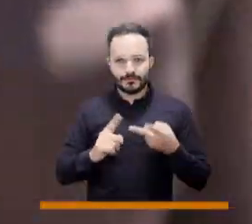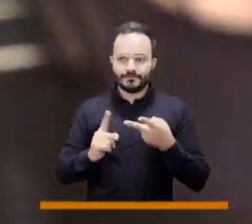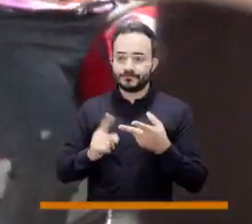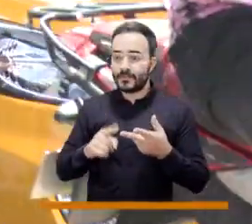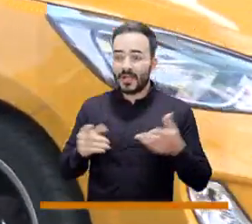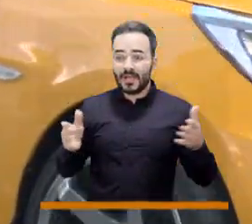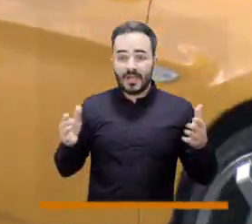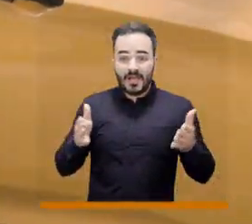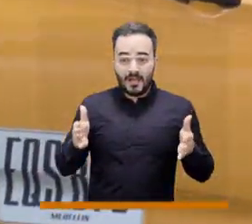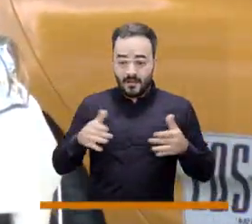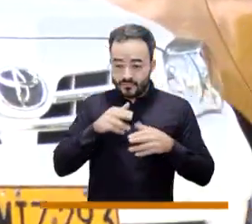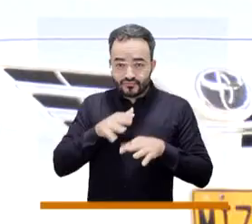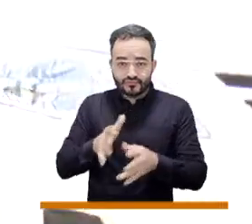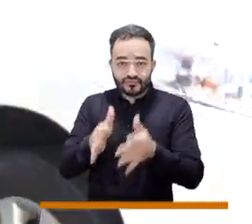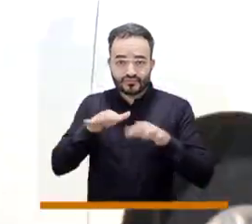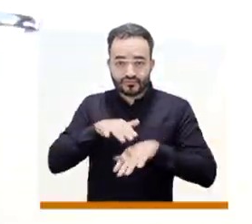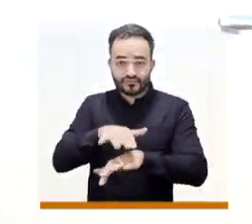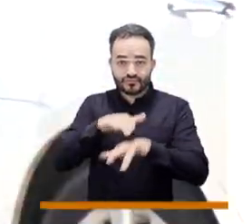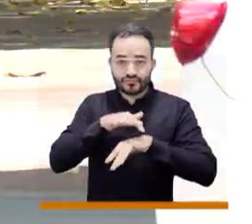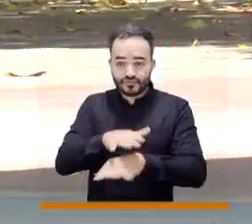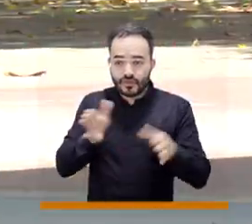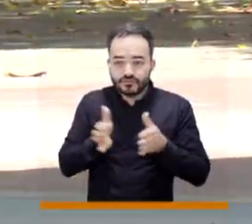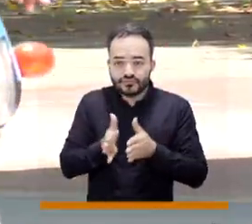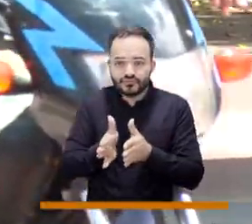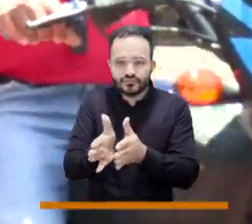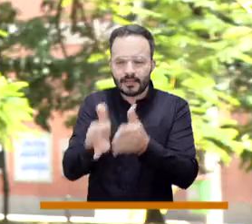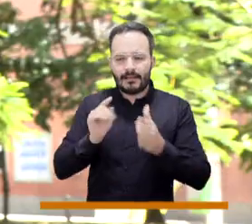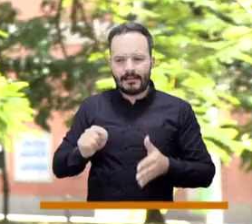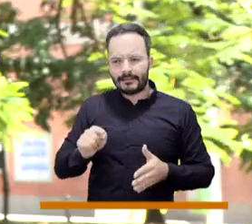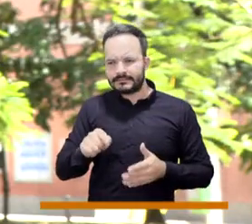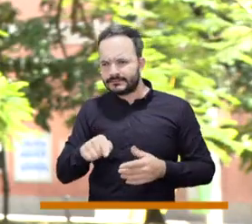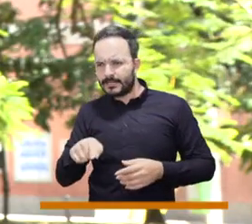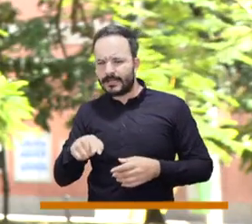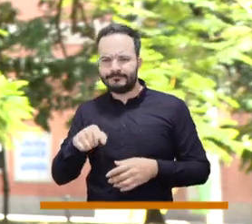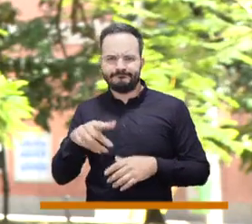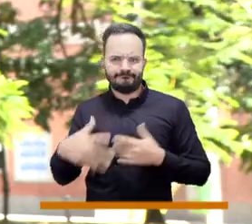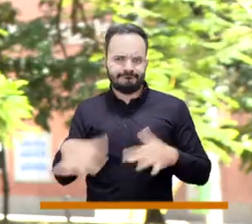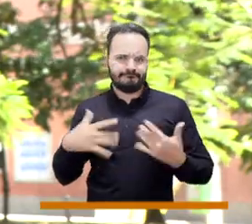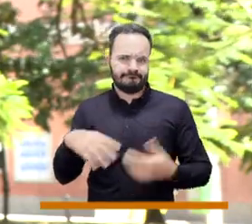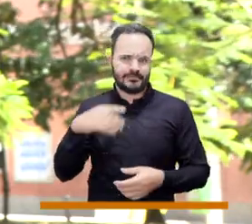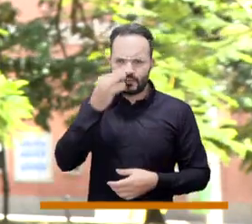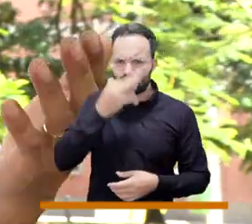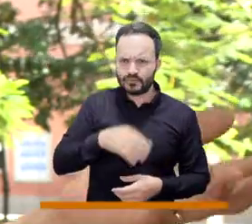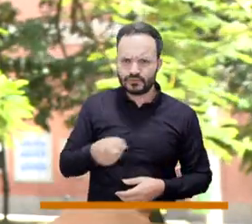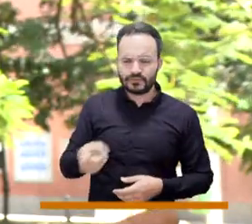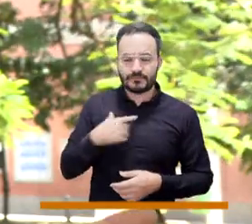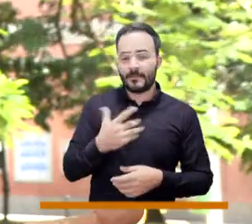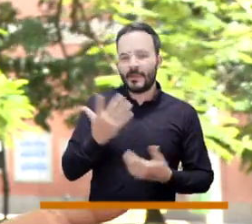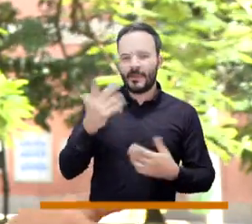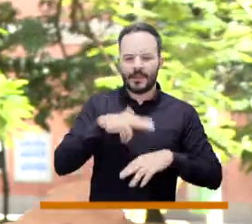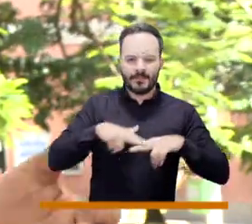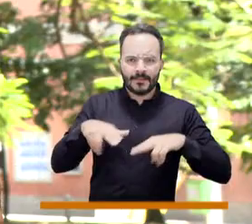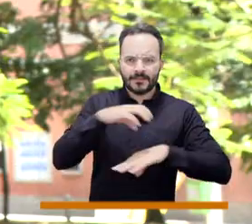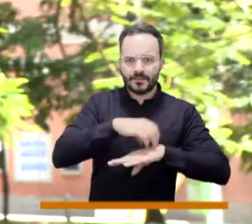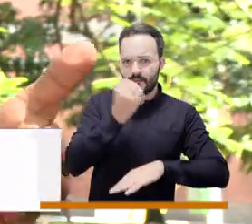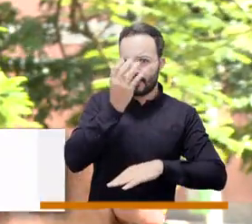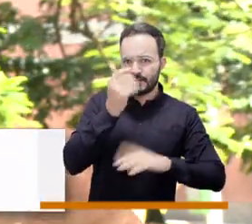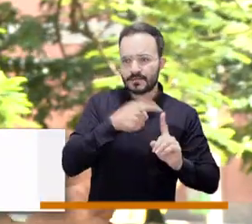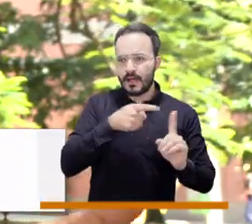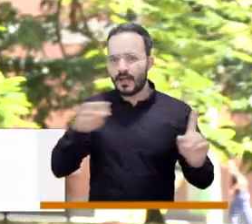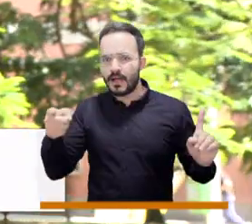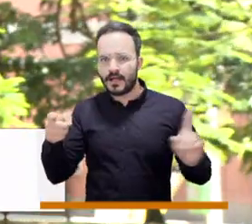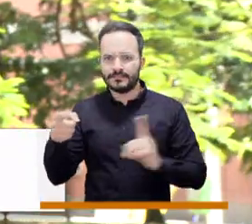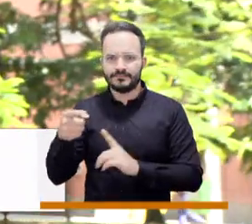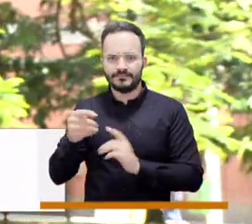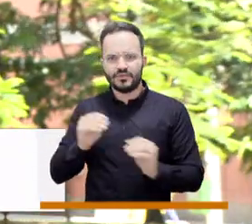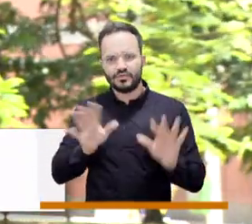están, yo creo que en estado crítico, casi que de emergencia. Uh-huh. Es nomás recorrer desde la estación Floresta hasta la estación Suramericana o